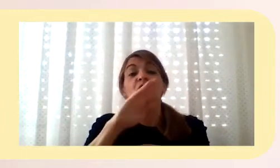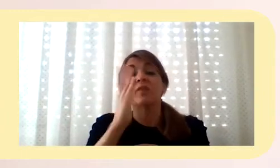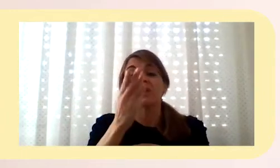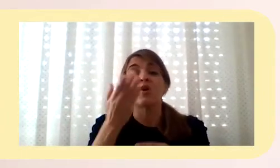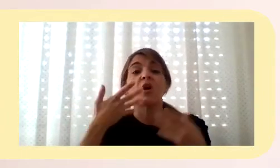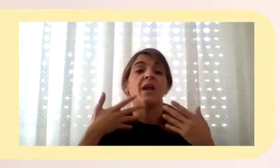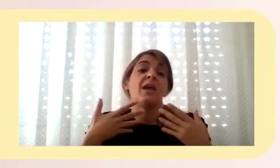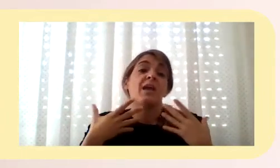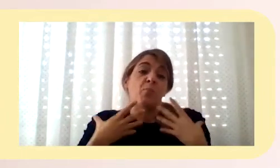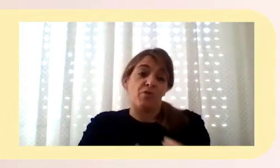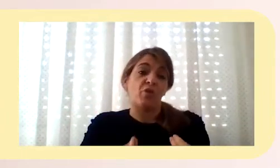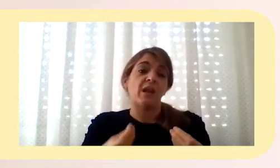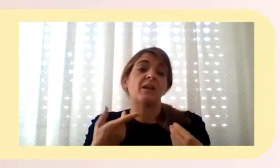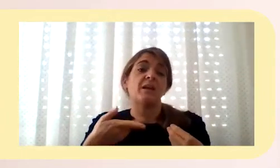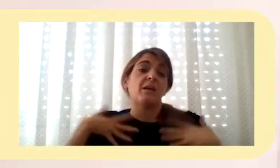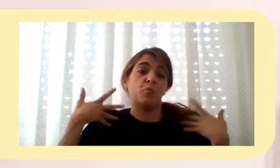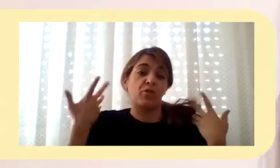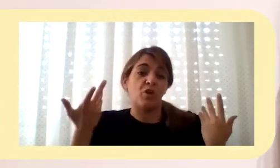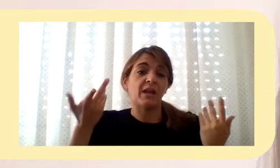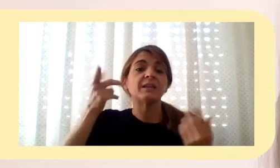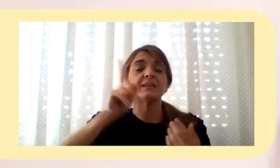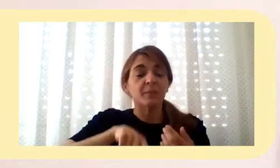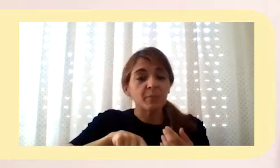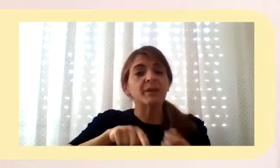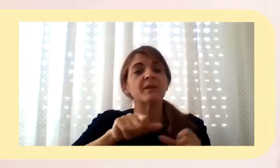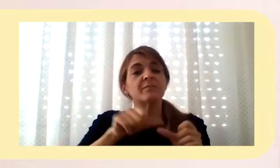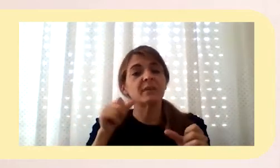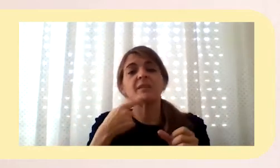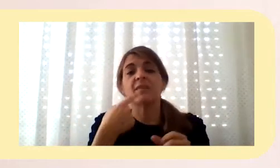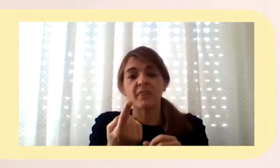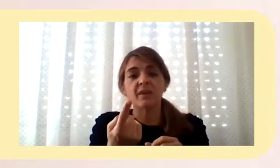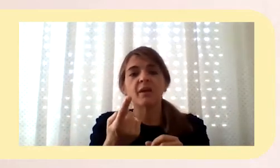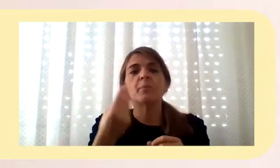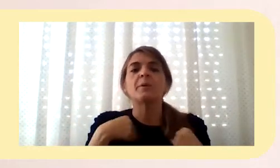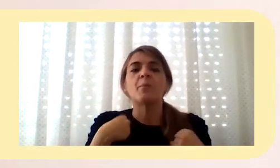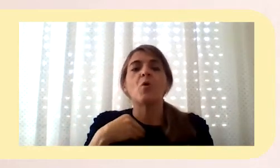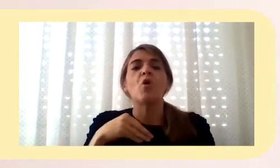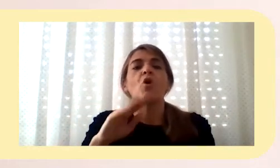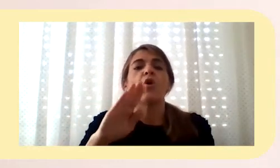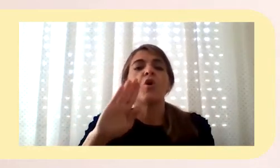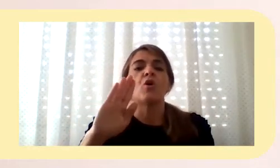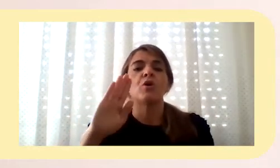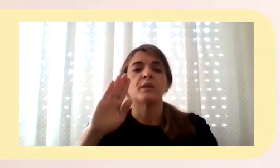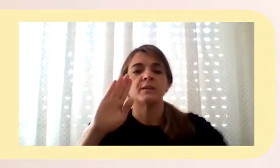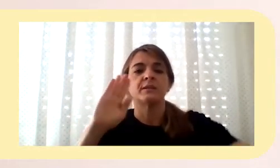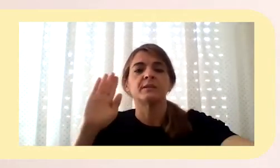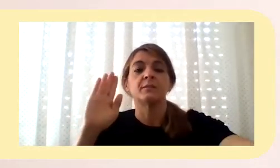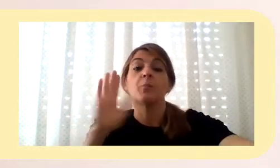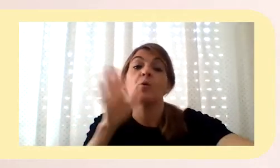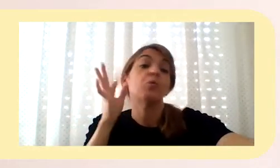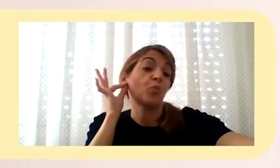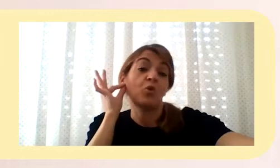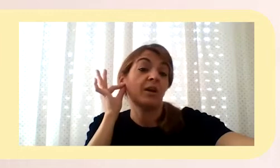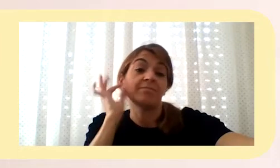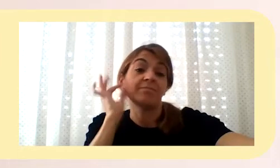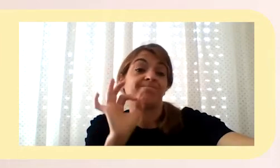emocionales derivados de la práctica profesional, como indicaba anteriormente, a los propios daños derivados del hecho de ser mujer.